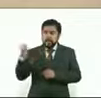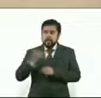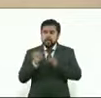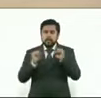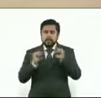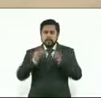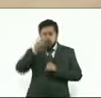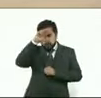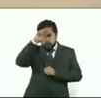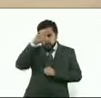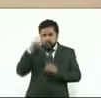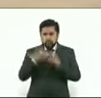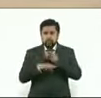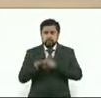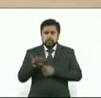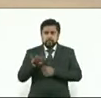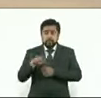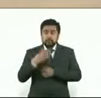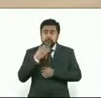de diciembre del 2019.